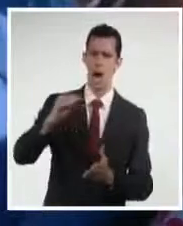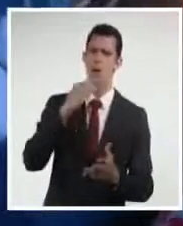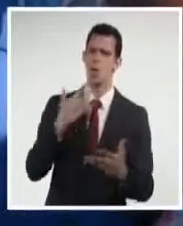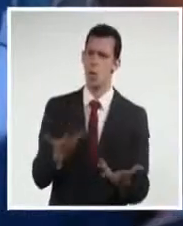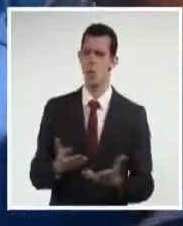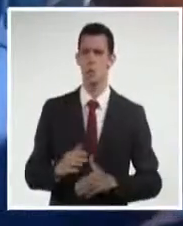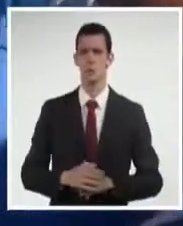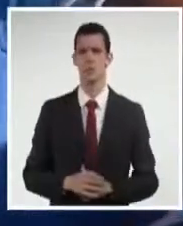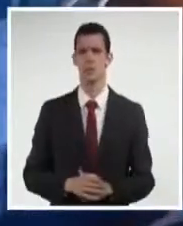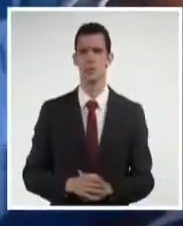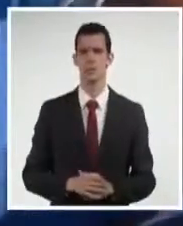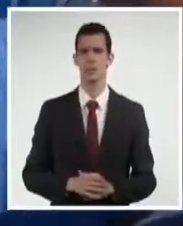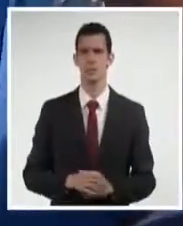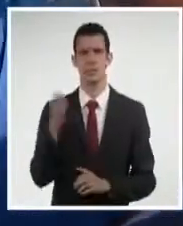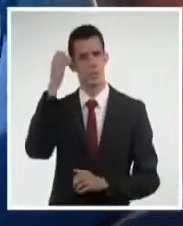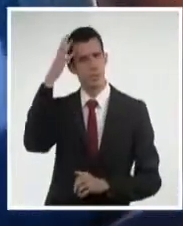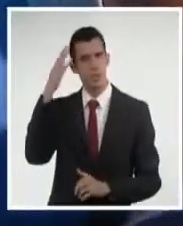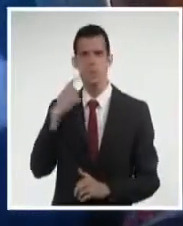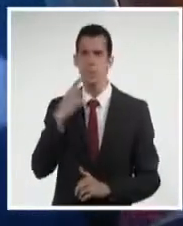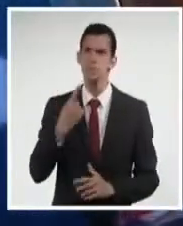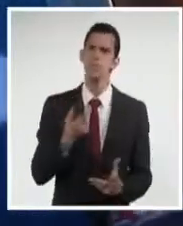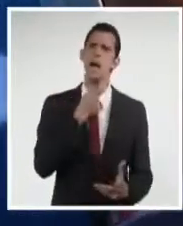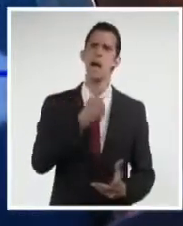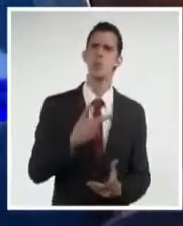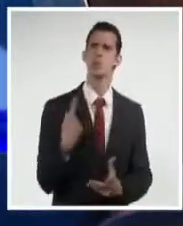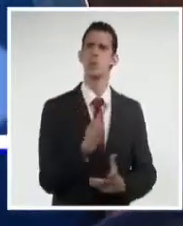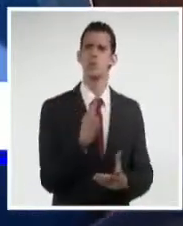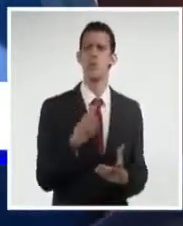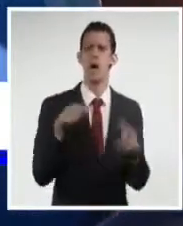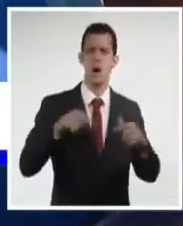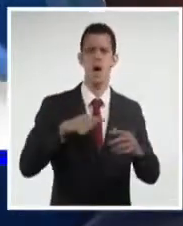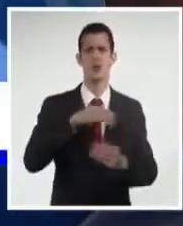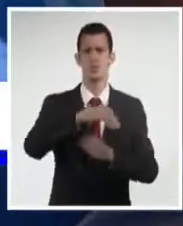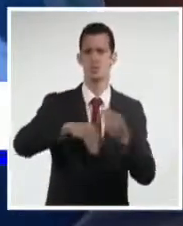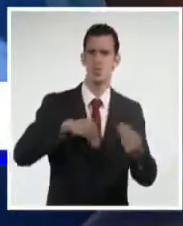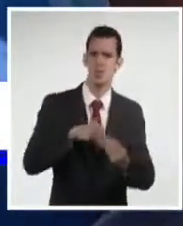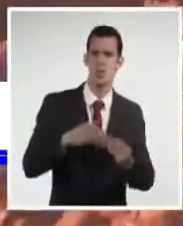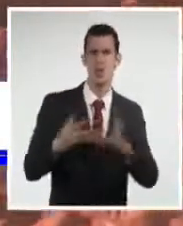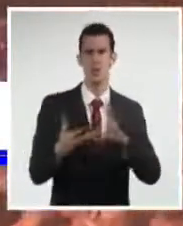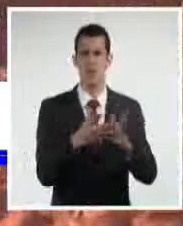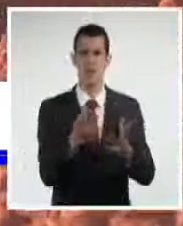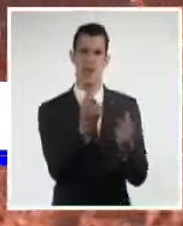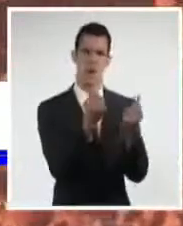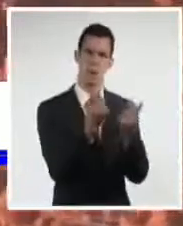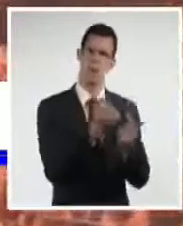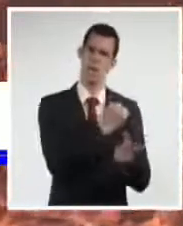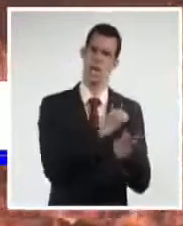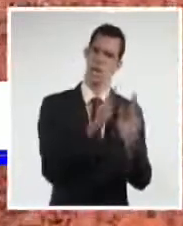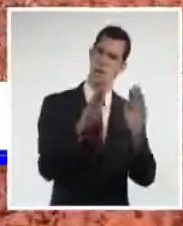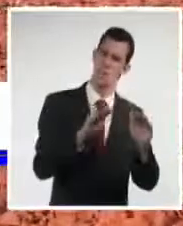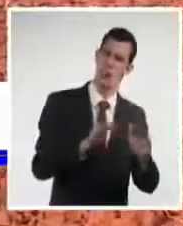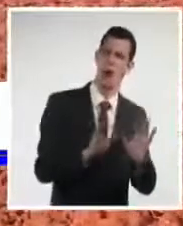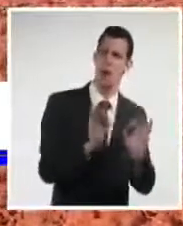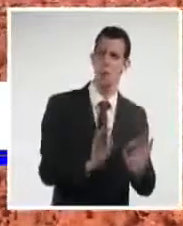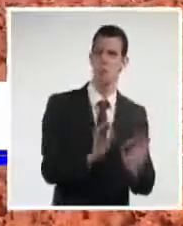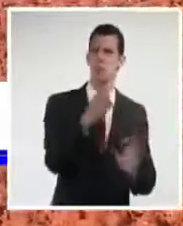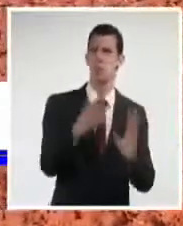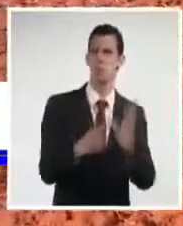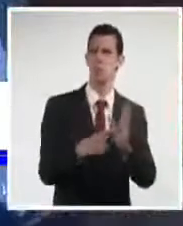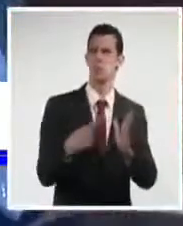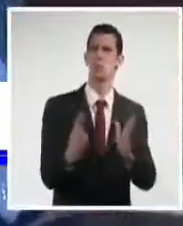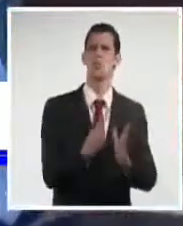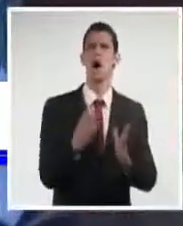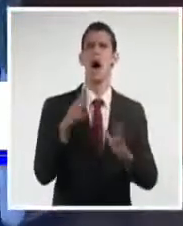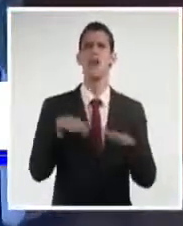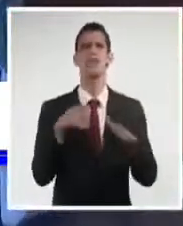tenemos un enfoque empresarial, sobre todo ahora que estamos en un combate por tratar de que bajen los precios para la población, pero se pone el precio